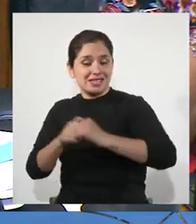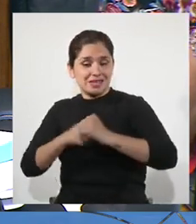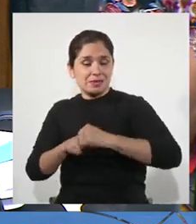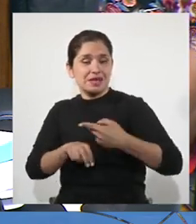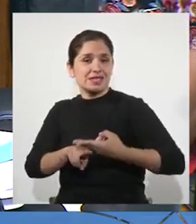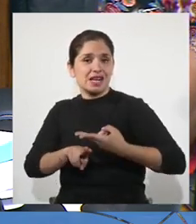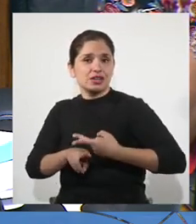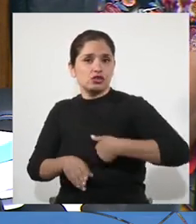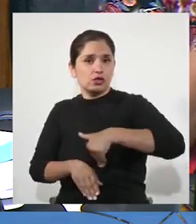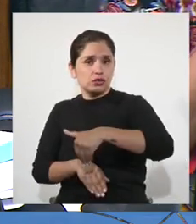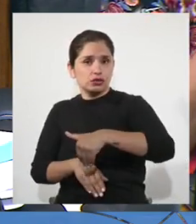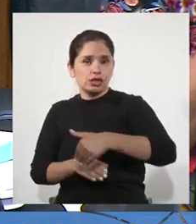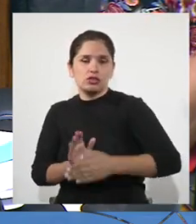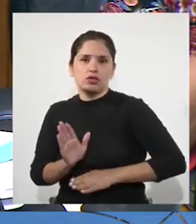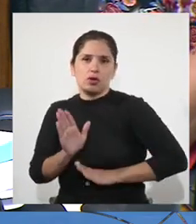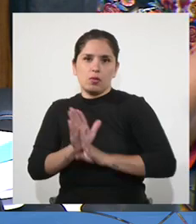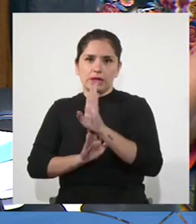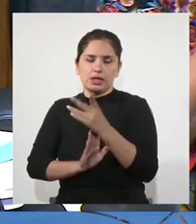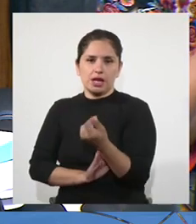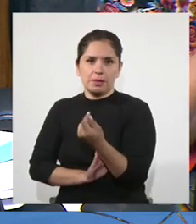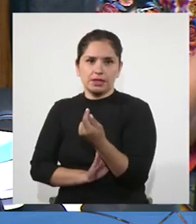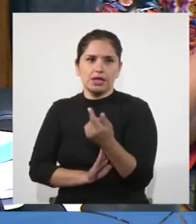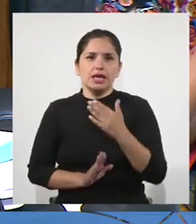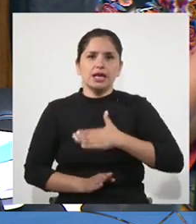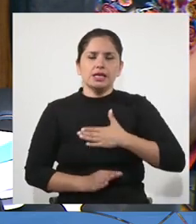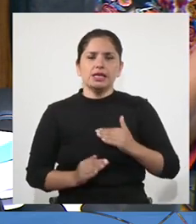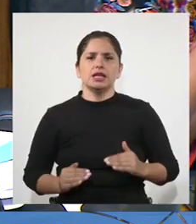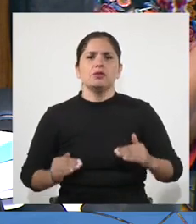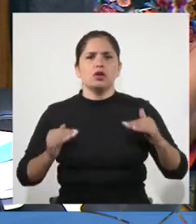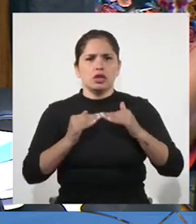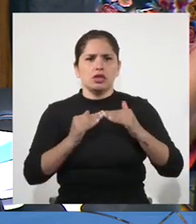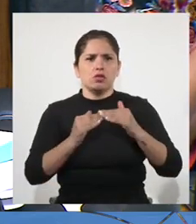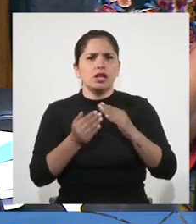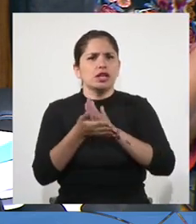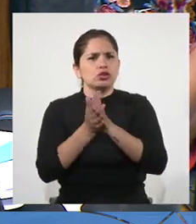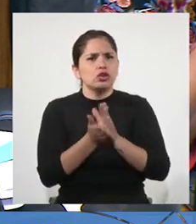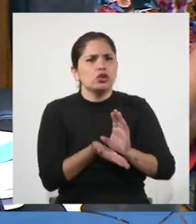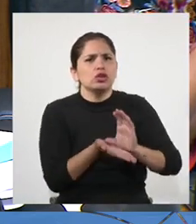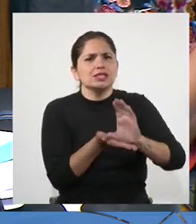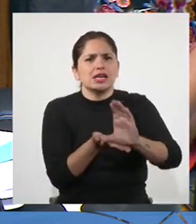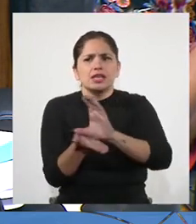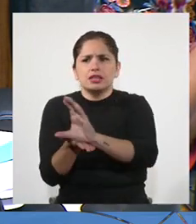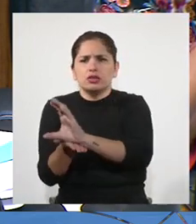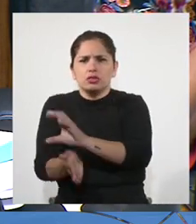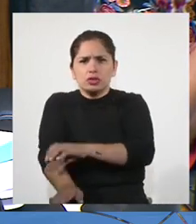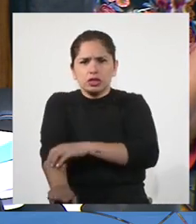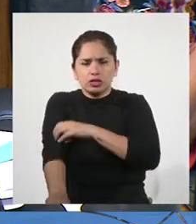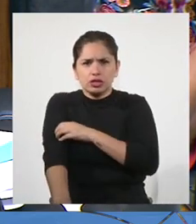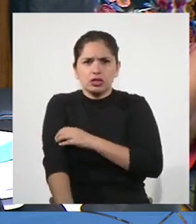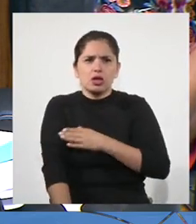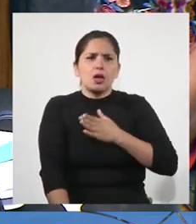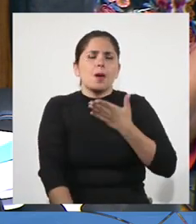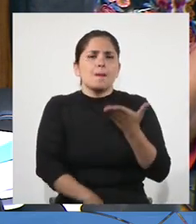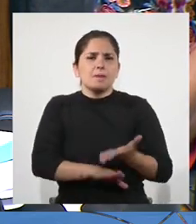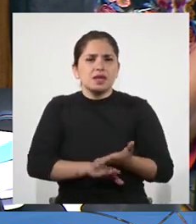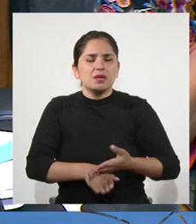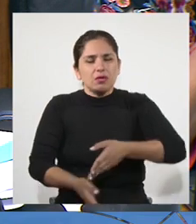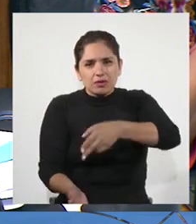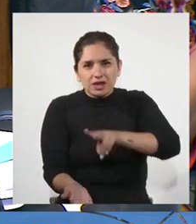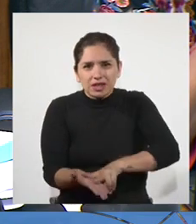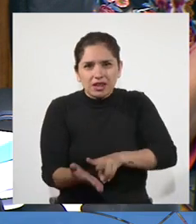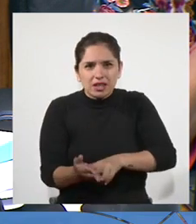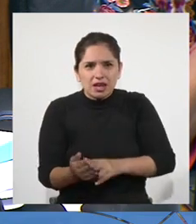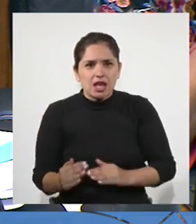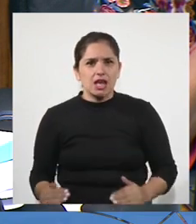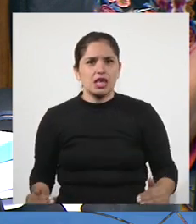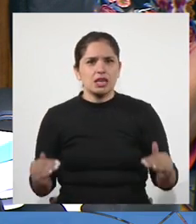queremos mayor equidad en la distribución de todo lo que sea posible de distribuir en regiones, pedimos que haya distribución homogénea